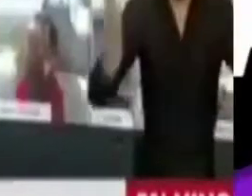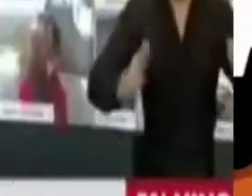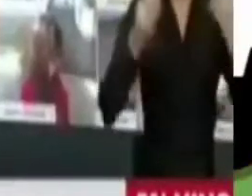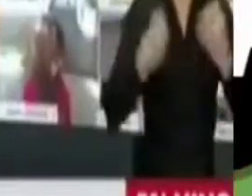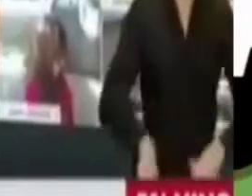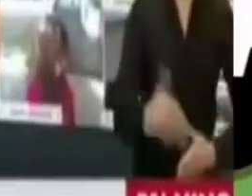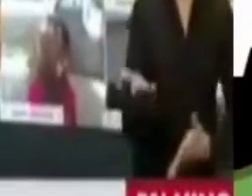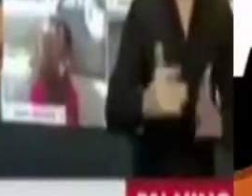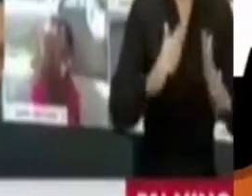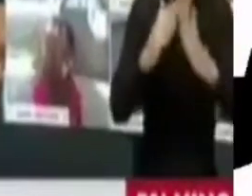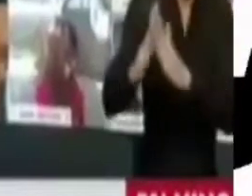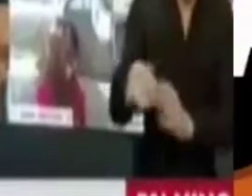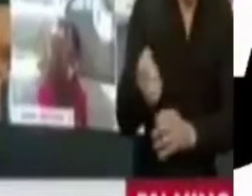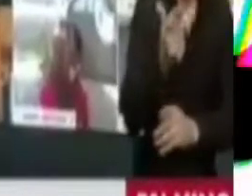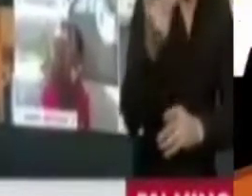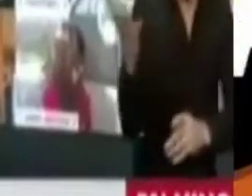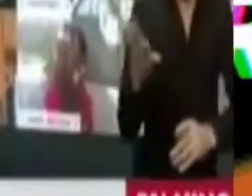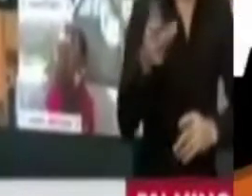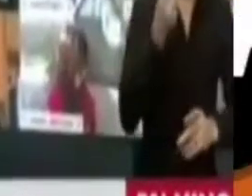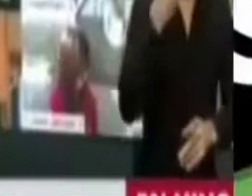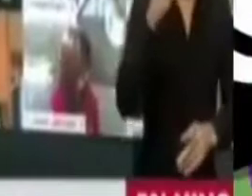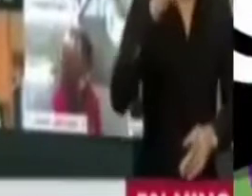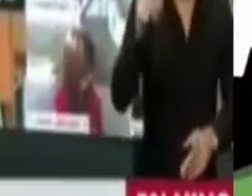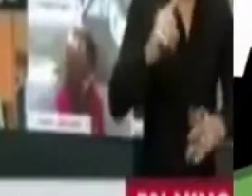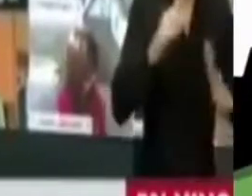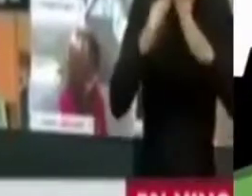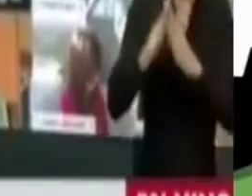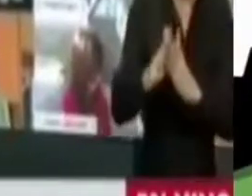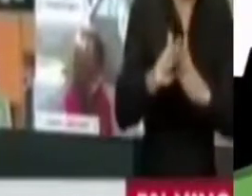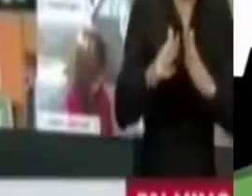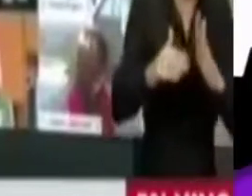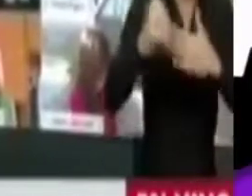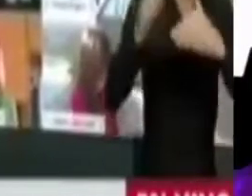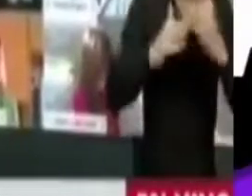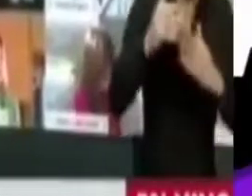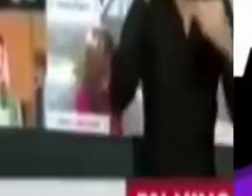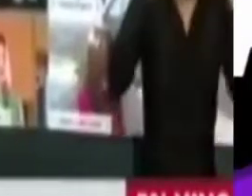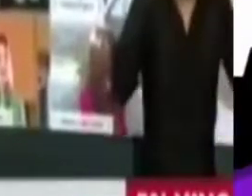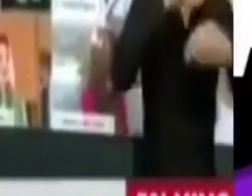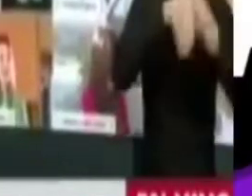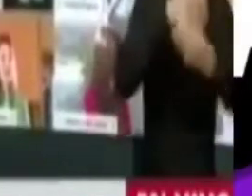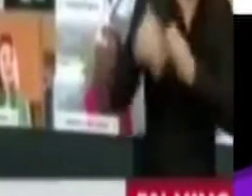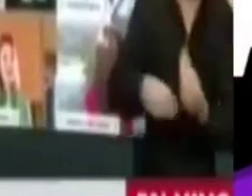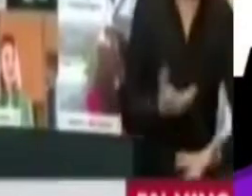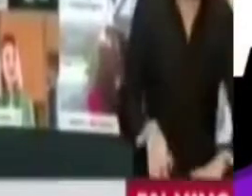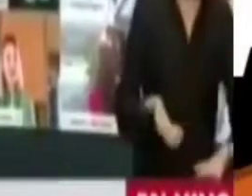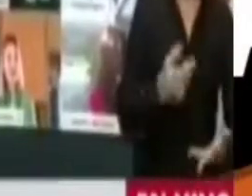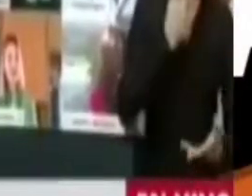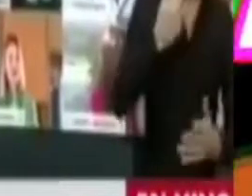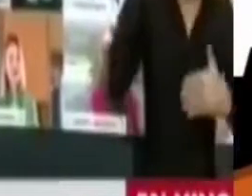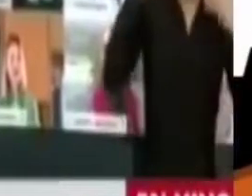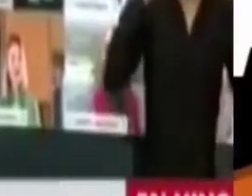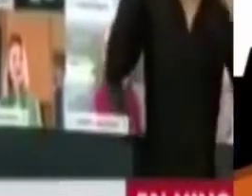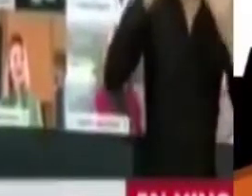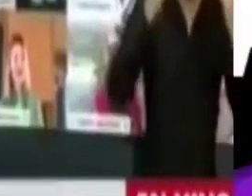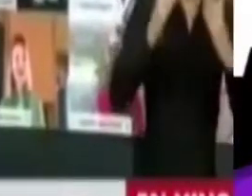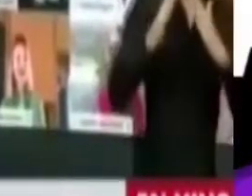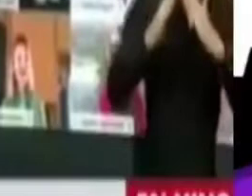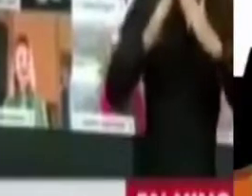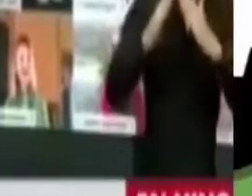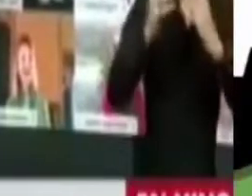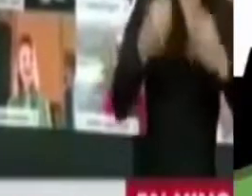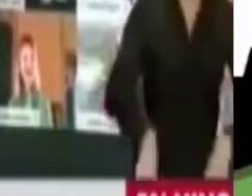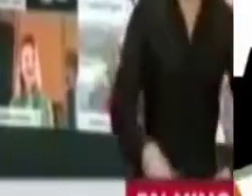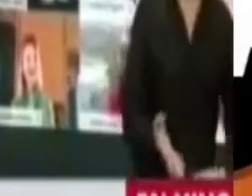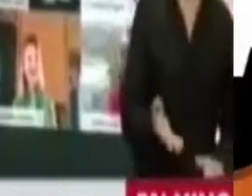extremadamente lejos de lo que va la inflación o lo que tiene que ver el dólar. Bueno, entonces yo lo expliqué a